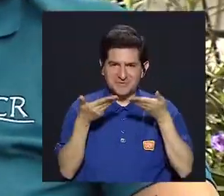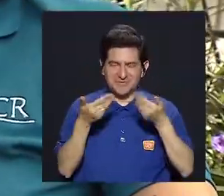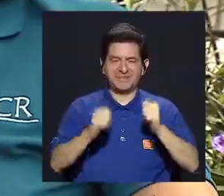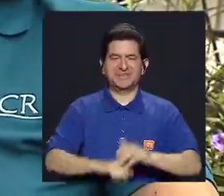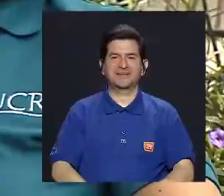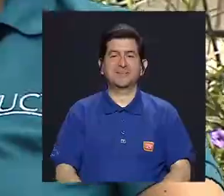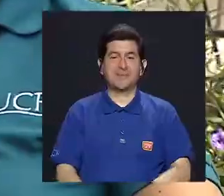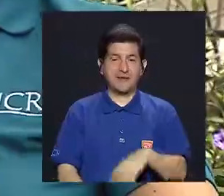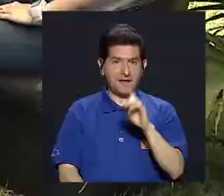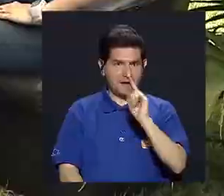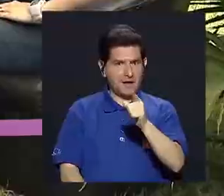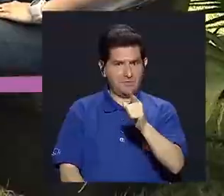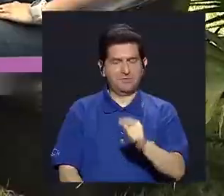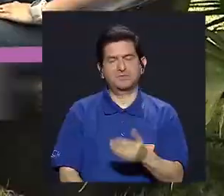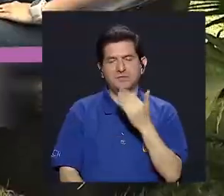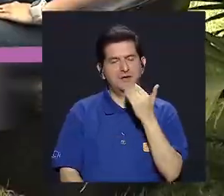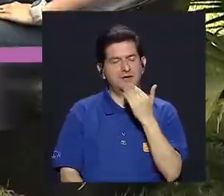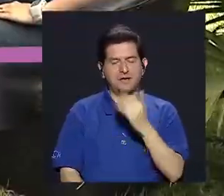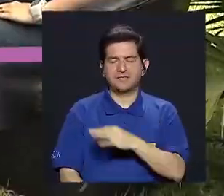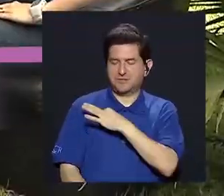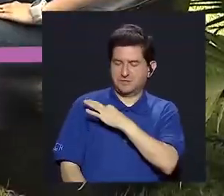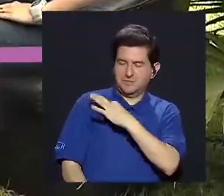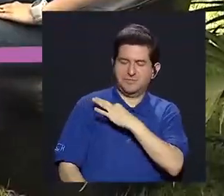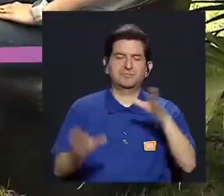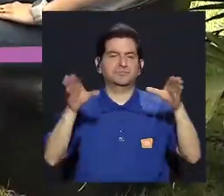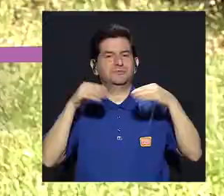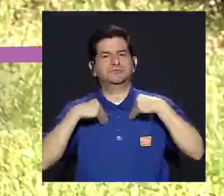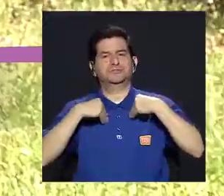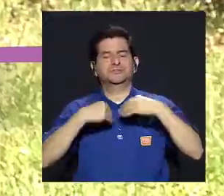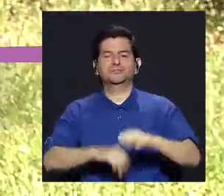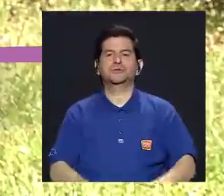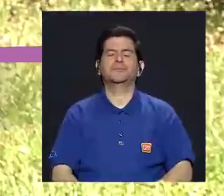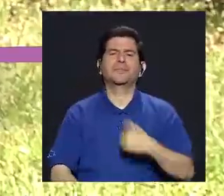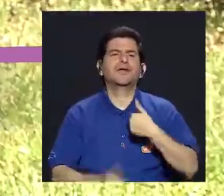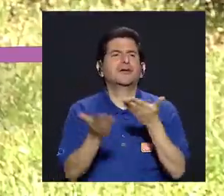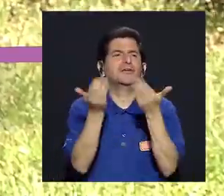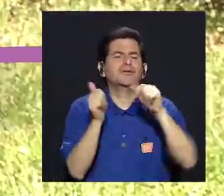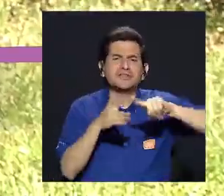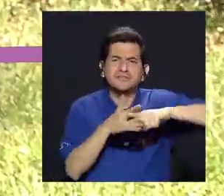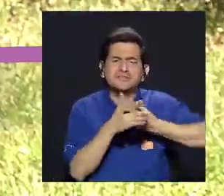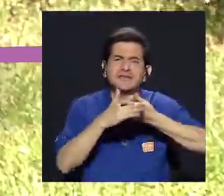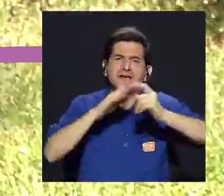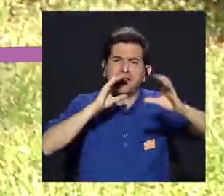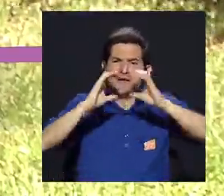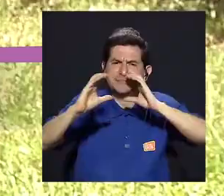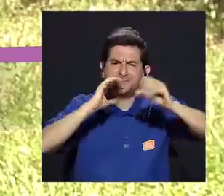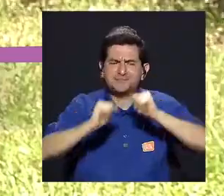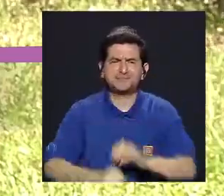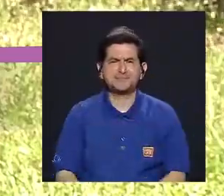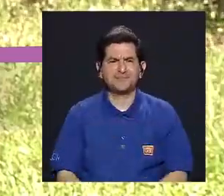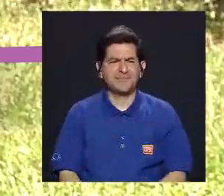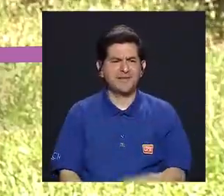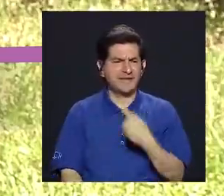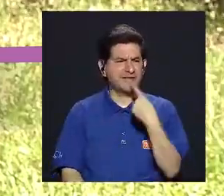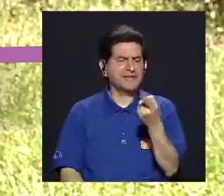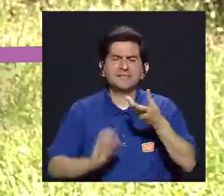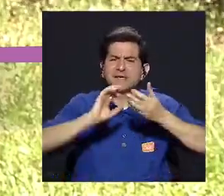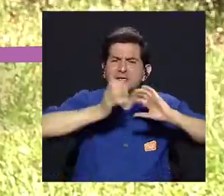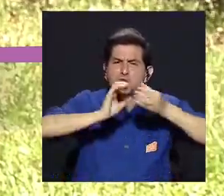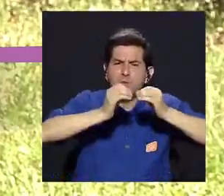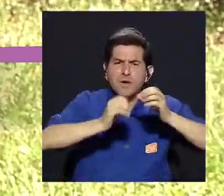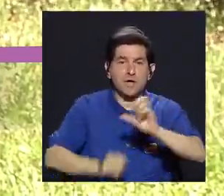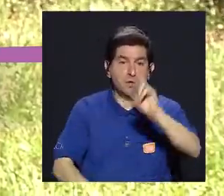de estar acá no vamos a aceptar la invitación yo quisiera comenzar esta conversación hablando de